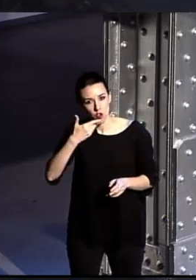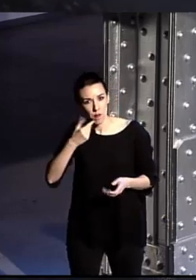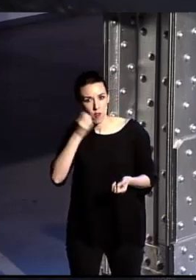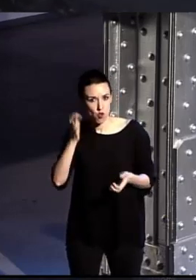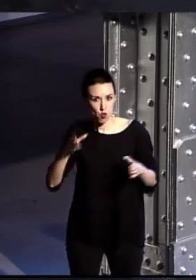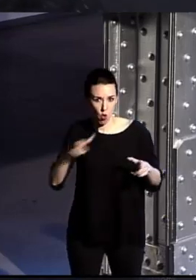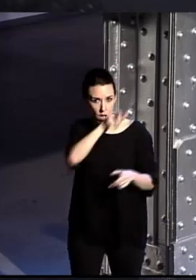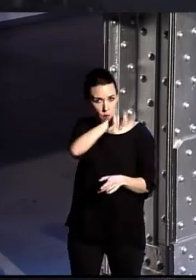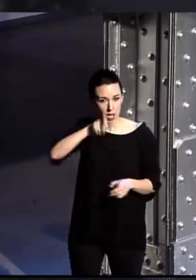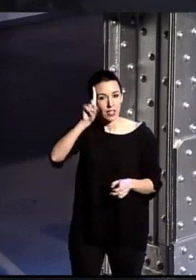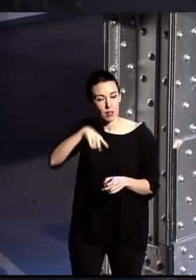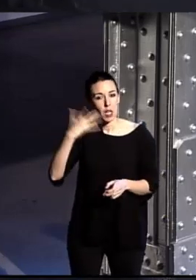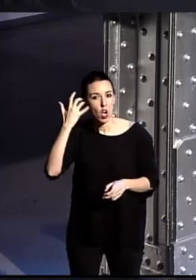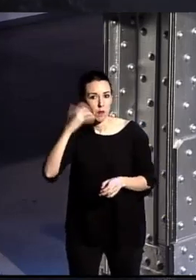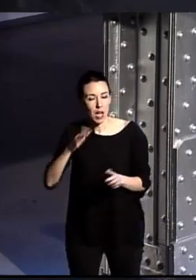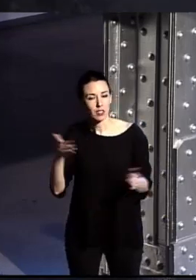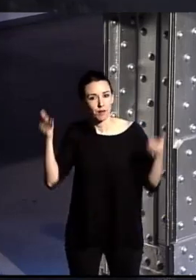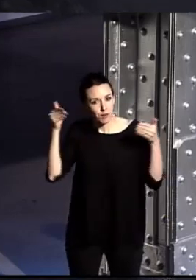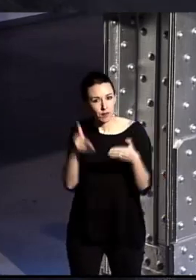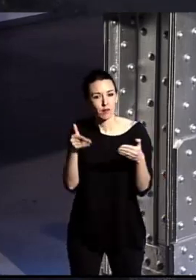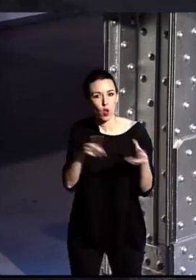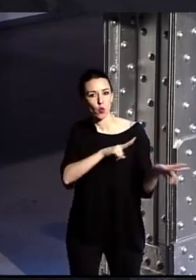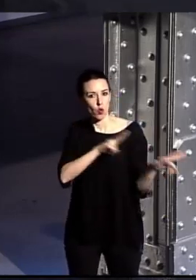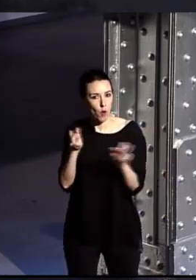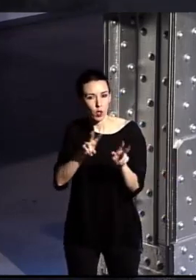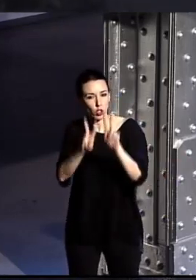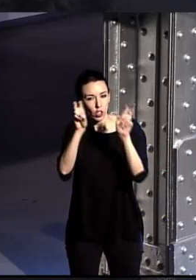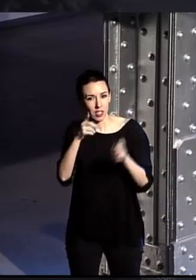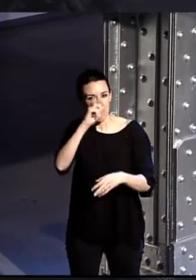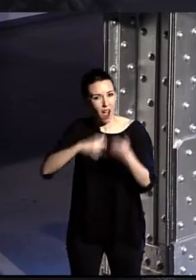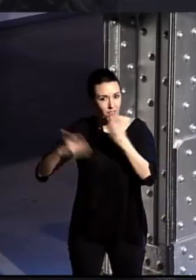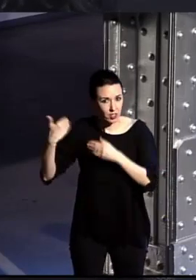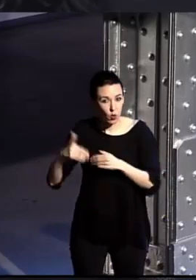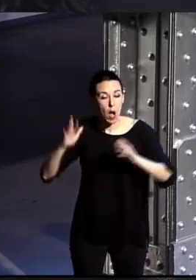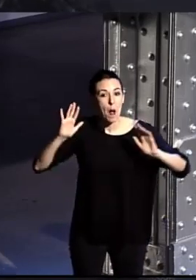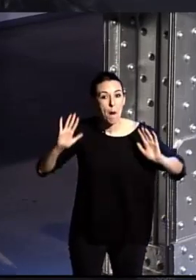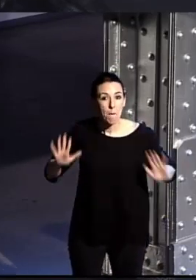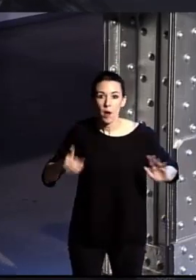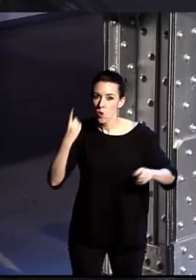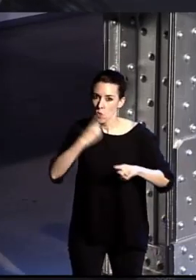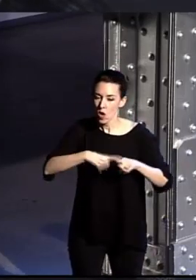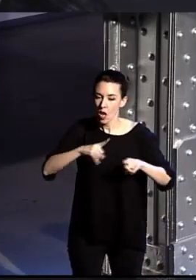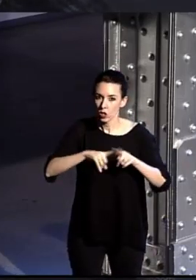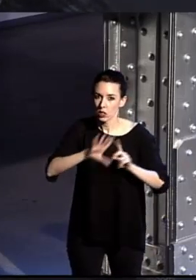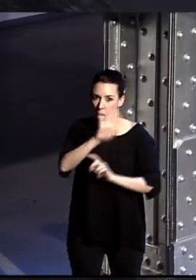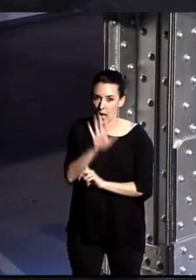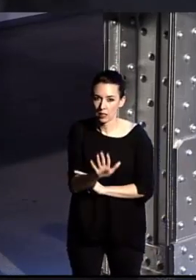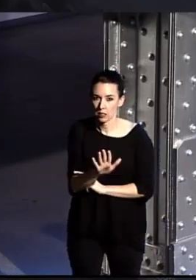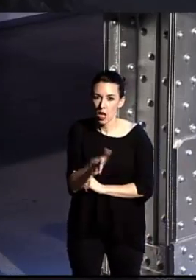bien la originalidad y aplicar focos novedosos sobre temas antiguos. Pero algo que me parece